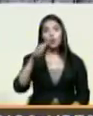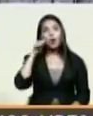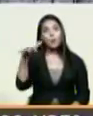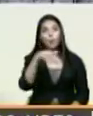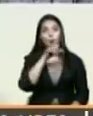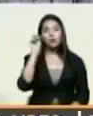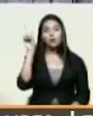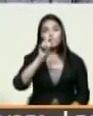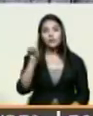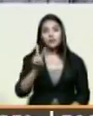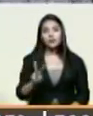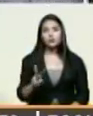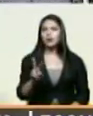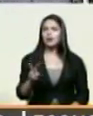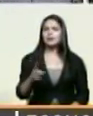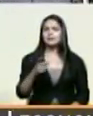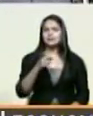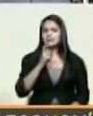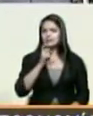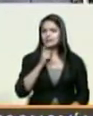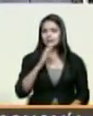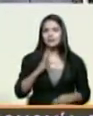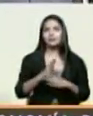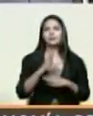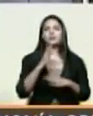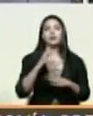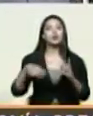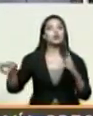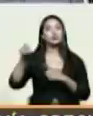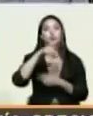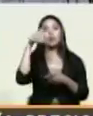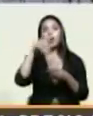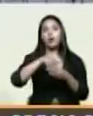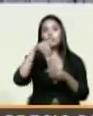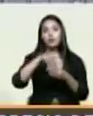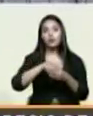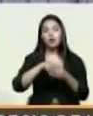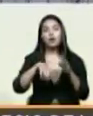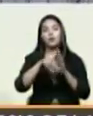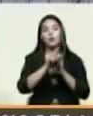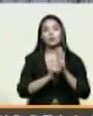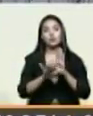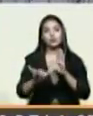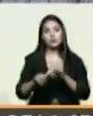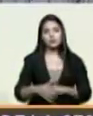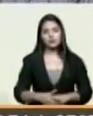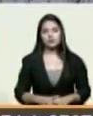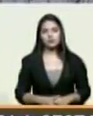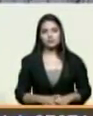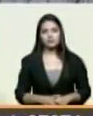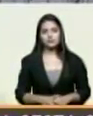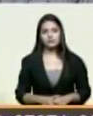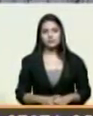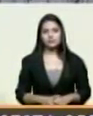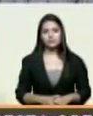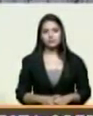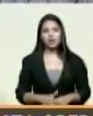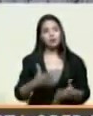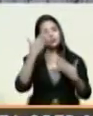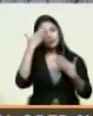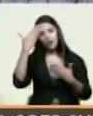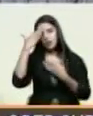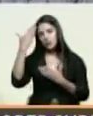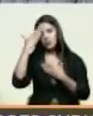de Venezuela creció en las dificultades y salió a votar por la Asamblea Nacional Constituyente. Quiero dar un